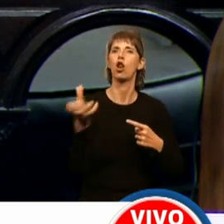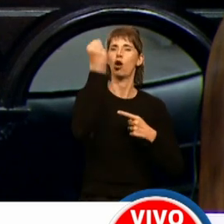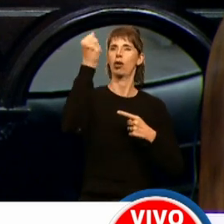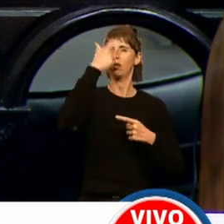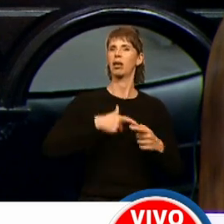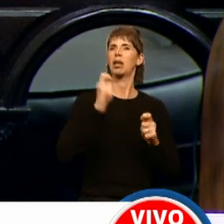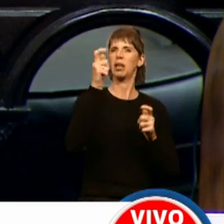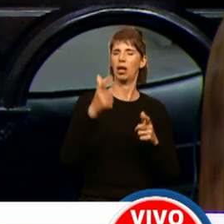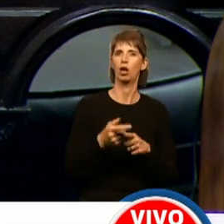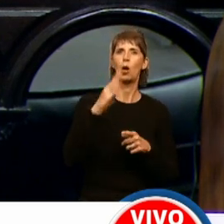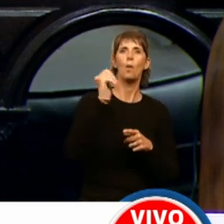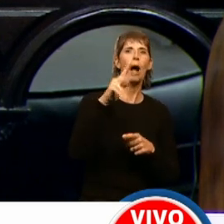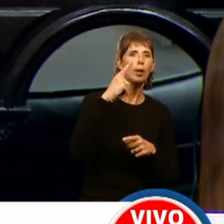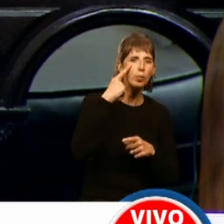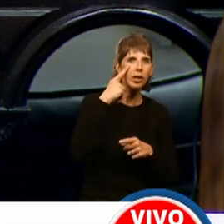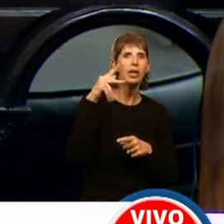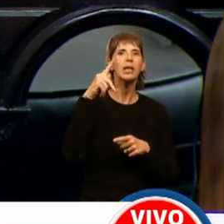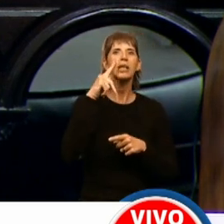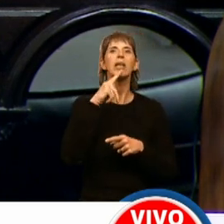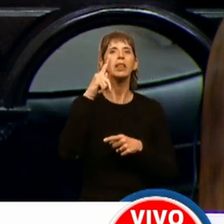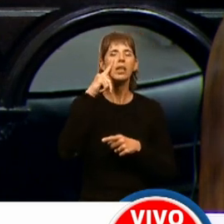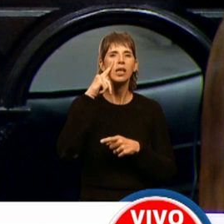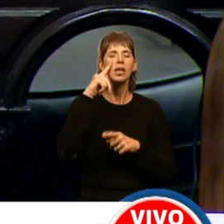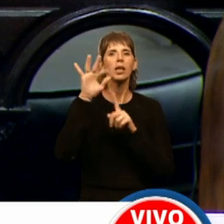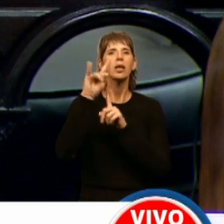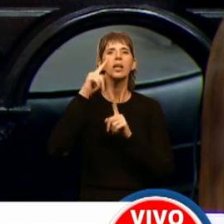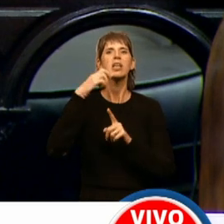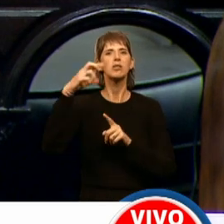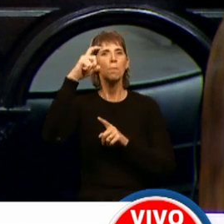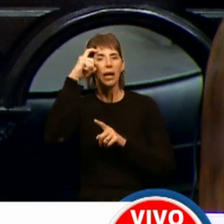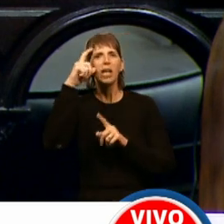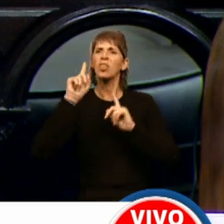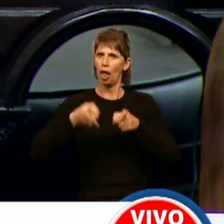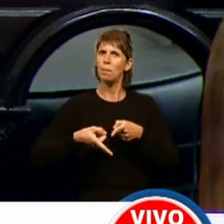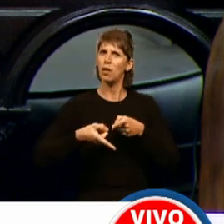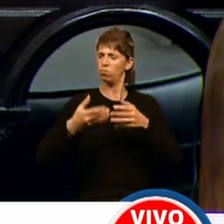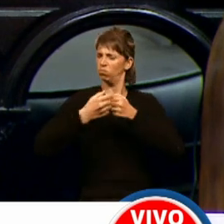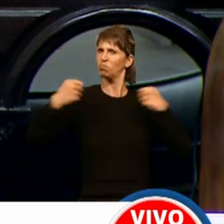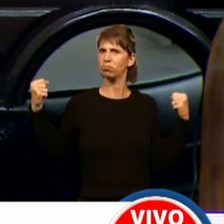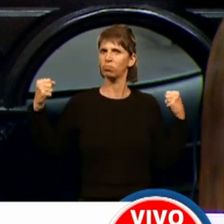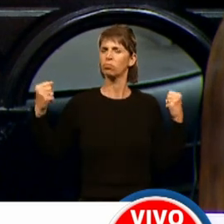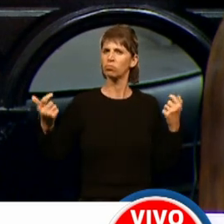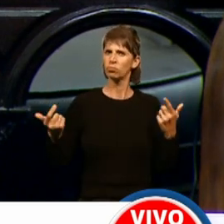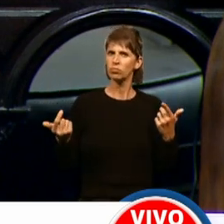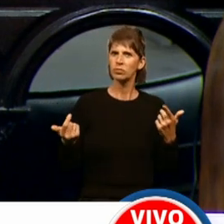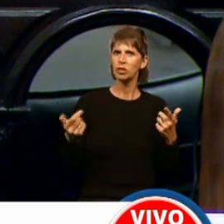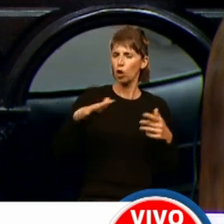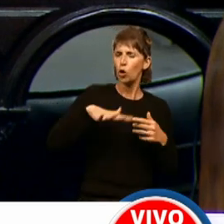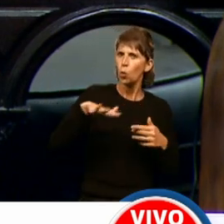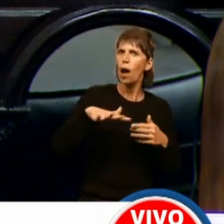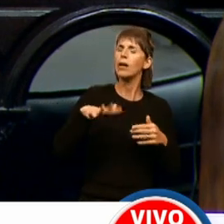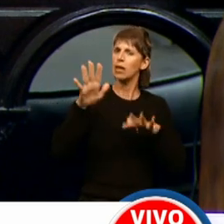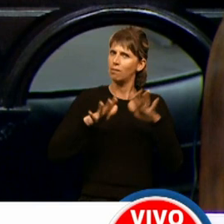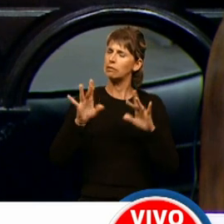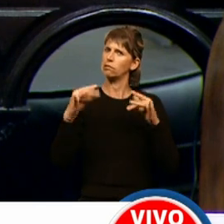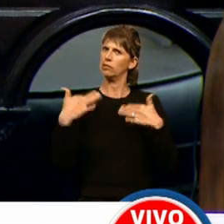quispe y barbie dos militantes de mi partido que se animan a gritar esto en espacios que a veces son muy conservadores